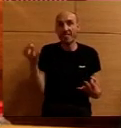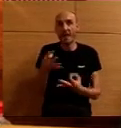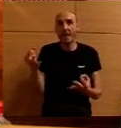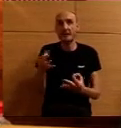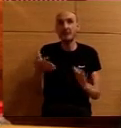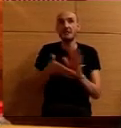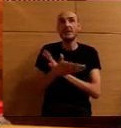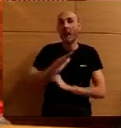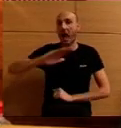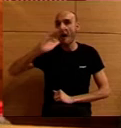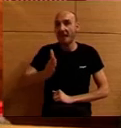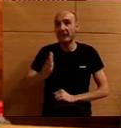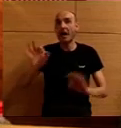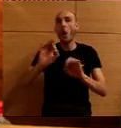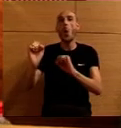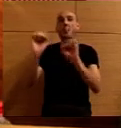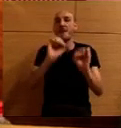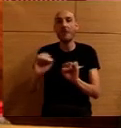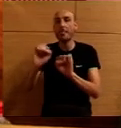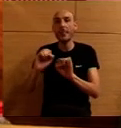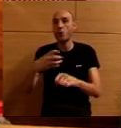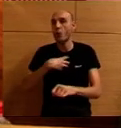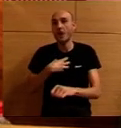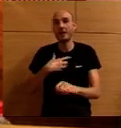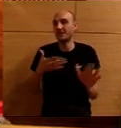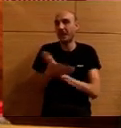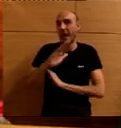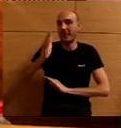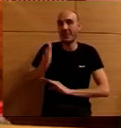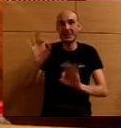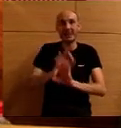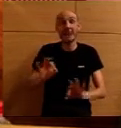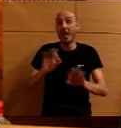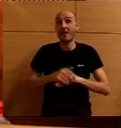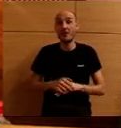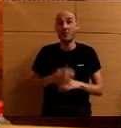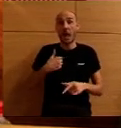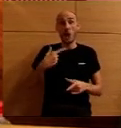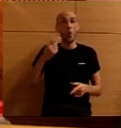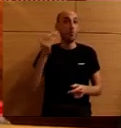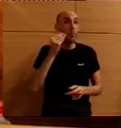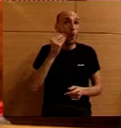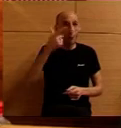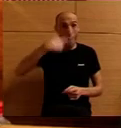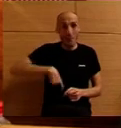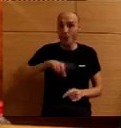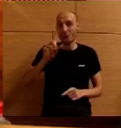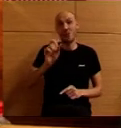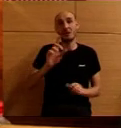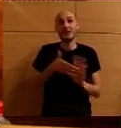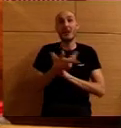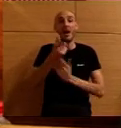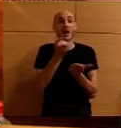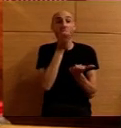para ustedes. Lo saben perfectamente. Y esto no es una cuestión de ignorancia. Es una cuestión de leerse el informe del secretario, que